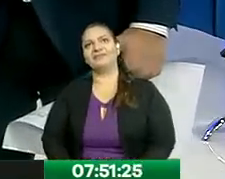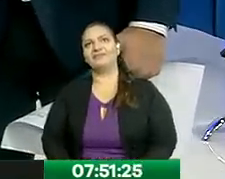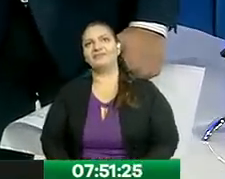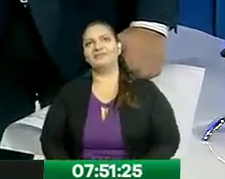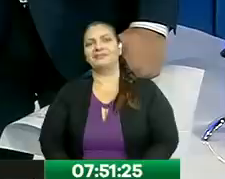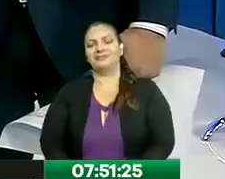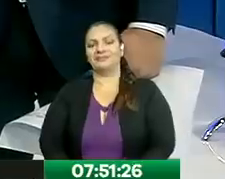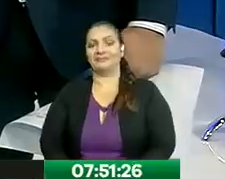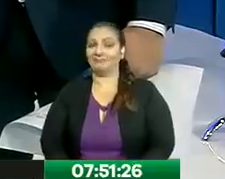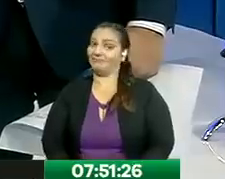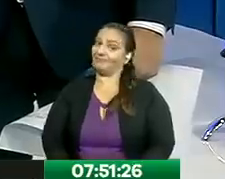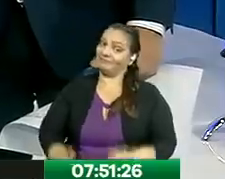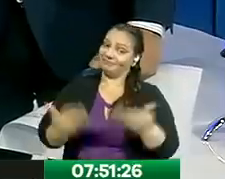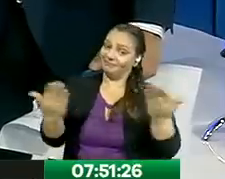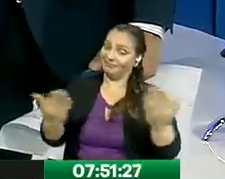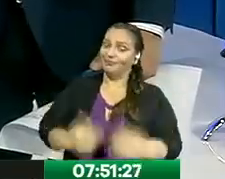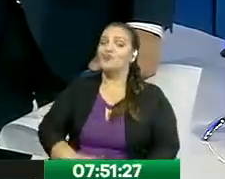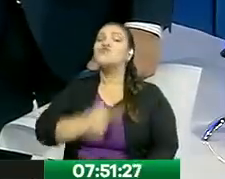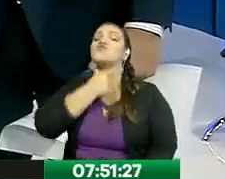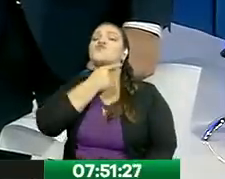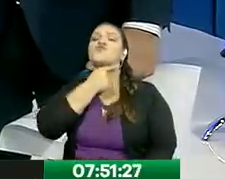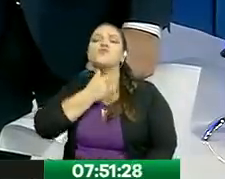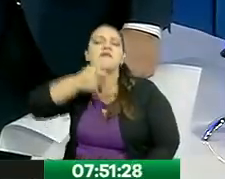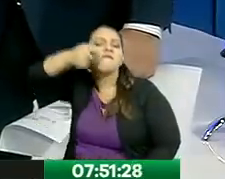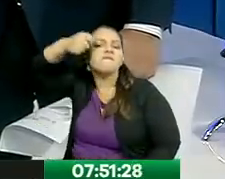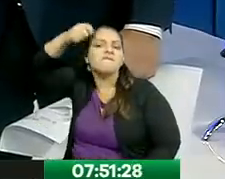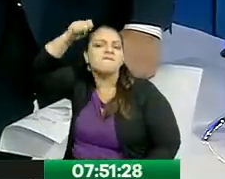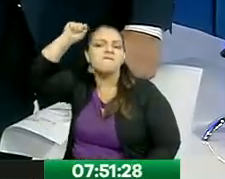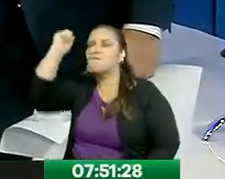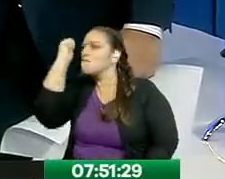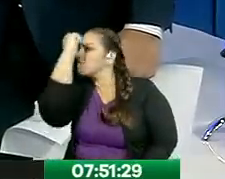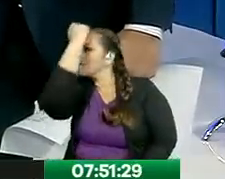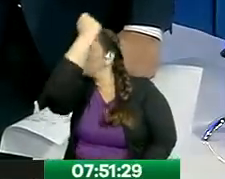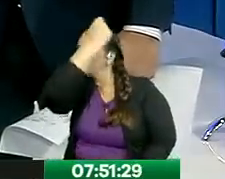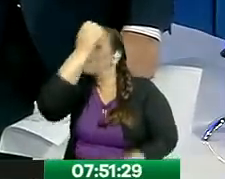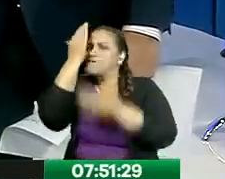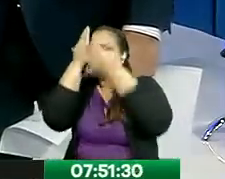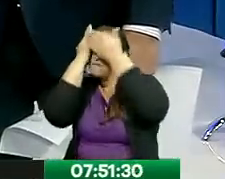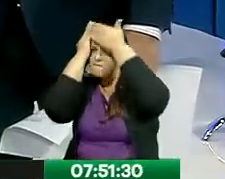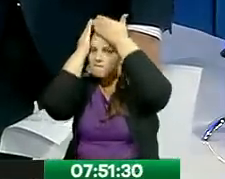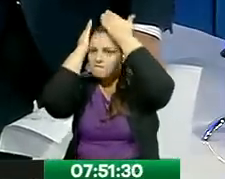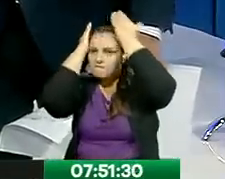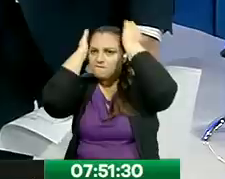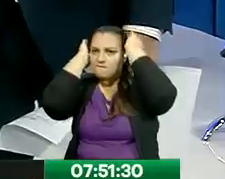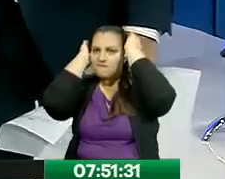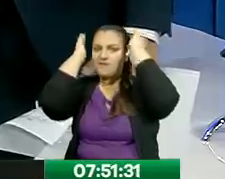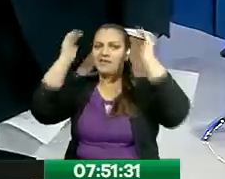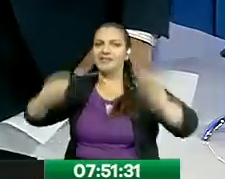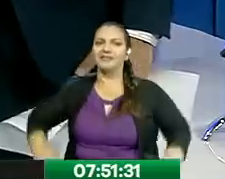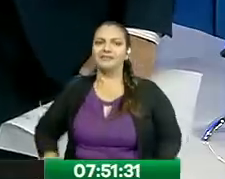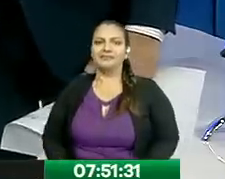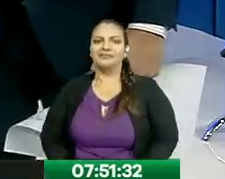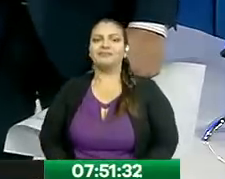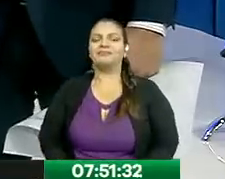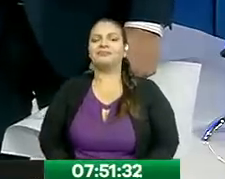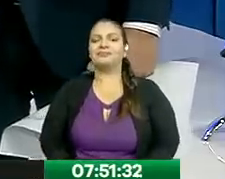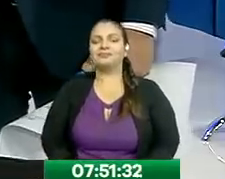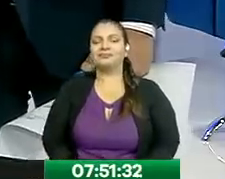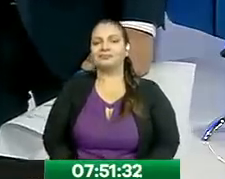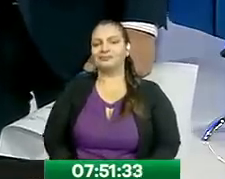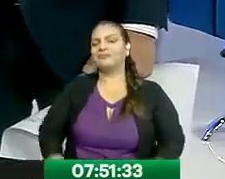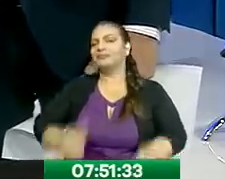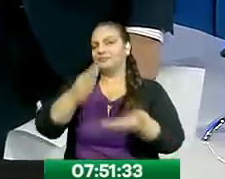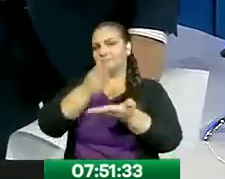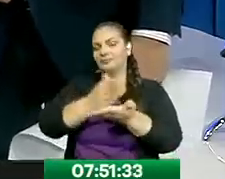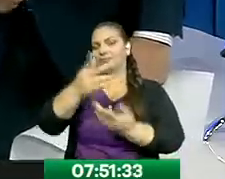en su puesto pase lo que pase digno ante todo es una pausa que ha regresado